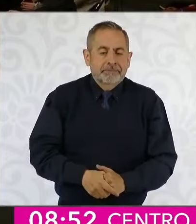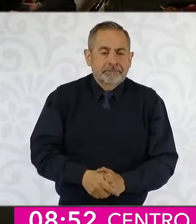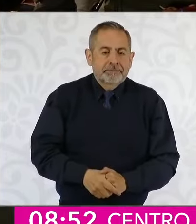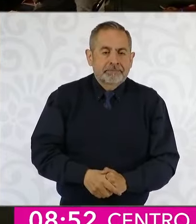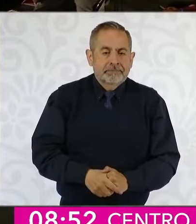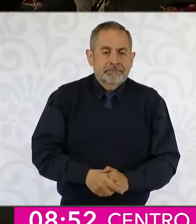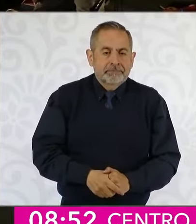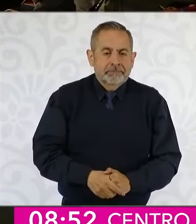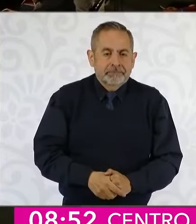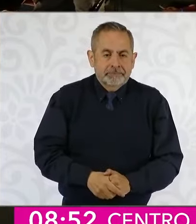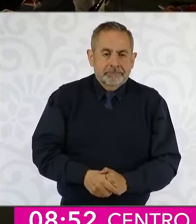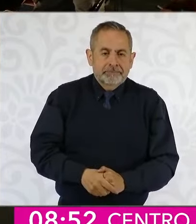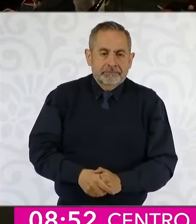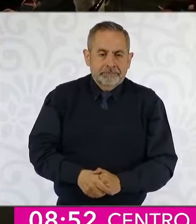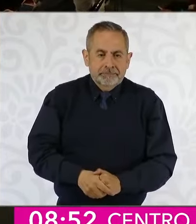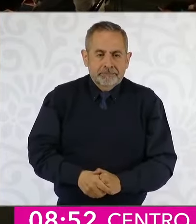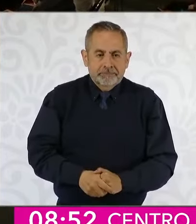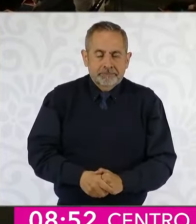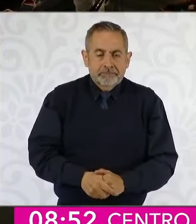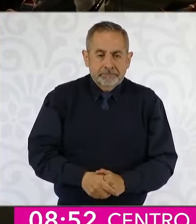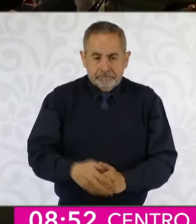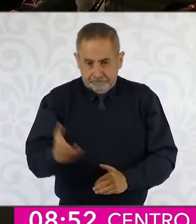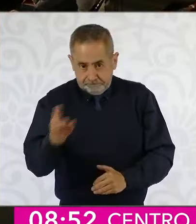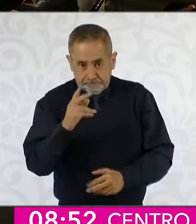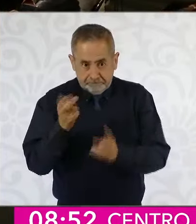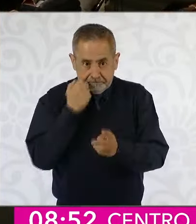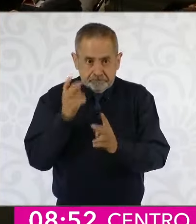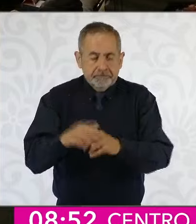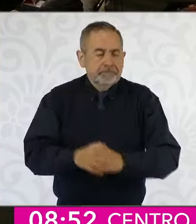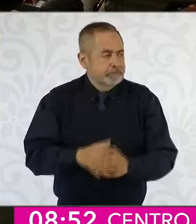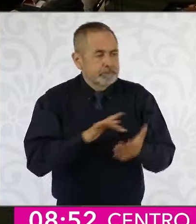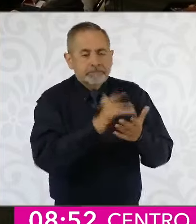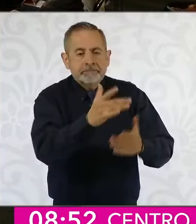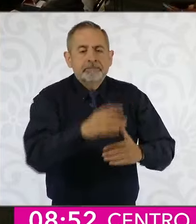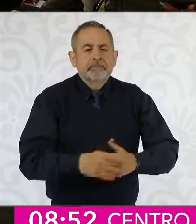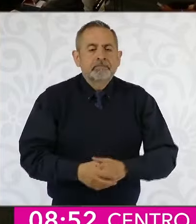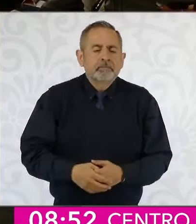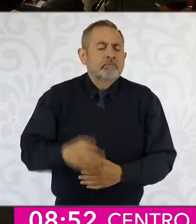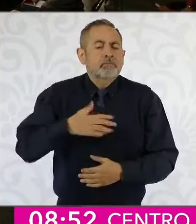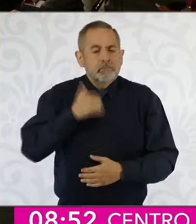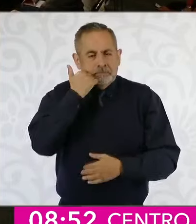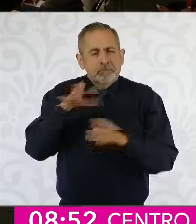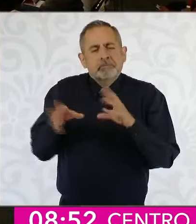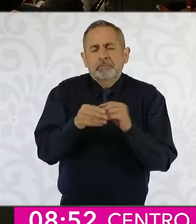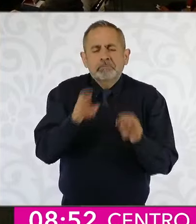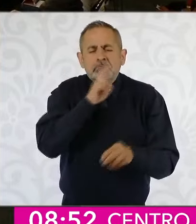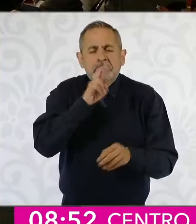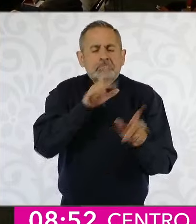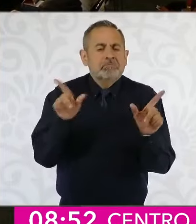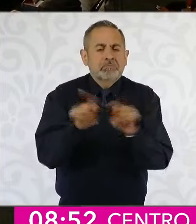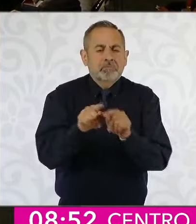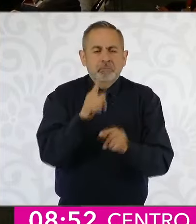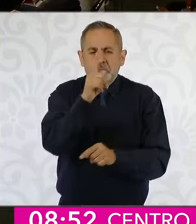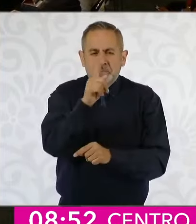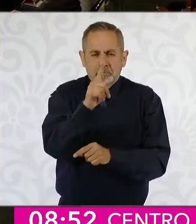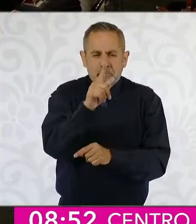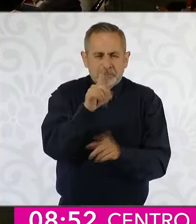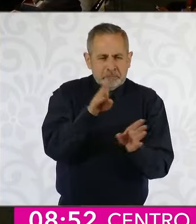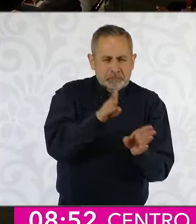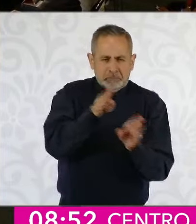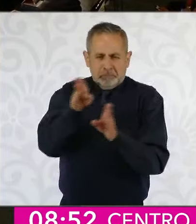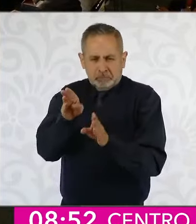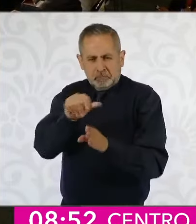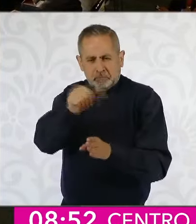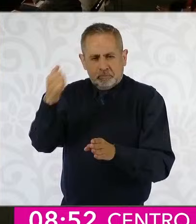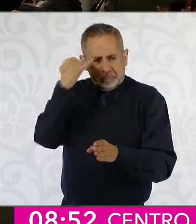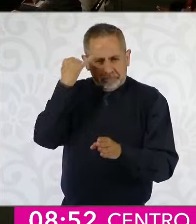¿Quieres comentar? Sí, adelante. Gracias. Bueno, yo quisiera nomás rápidamente poner un poquito en otro